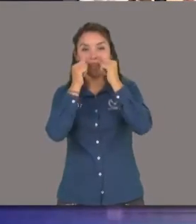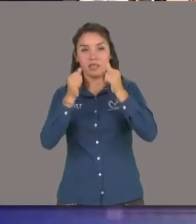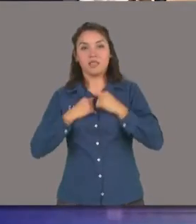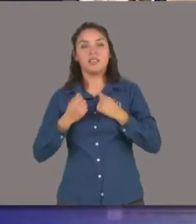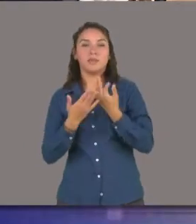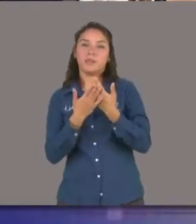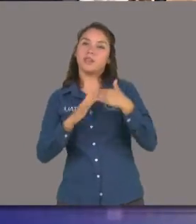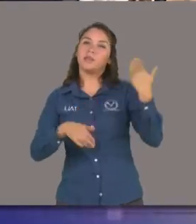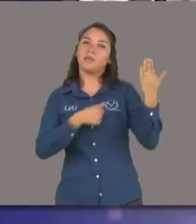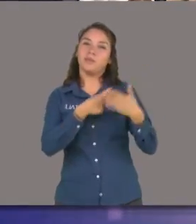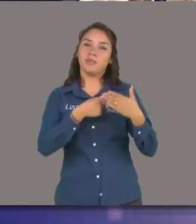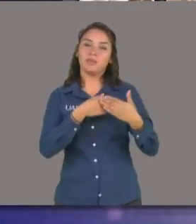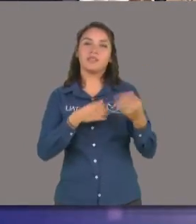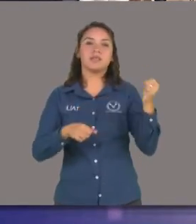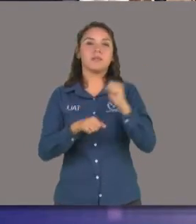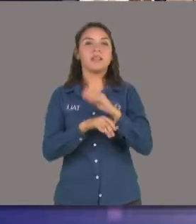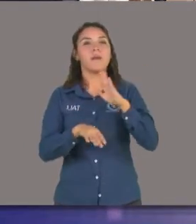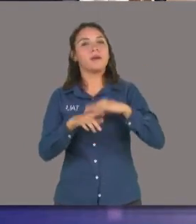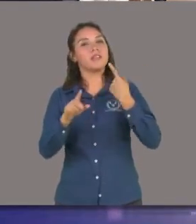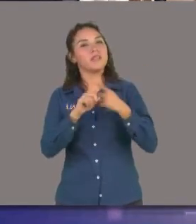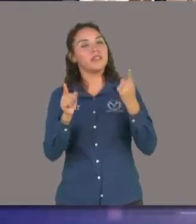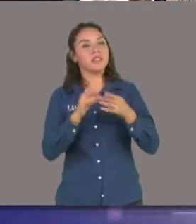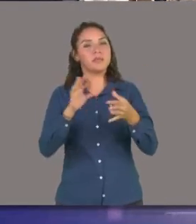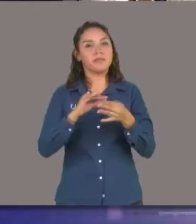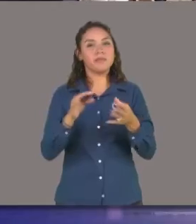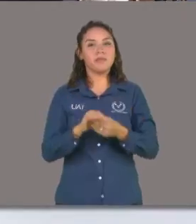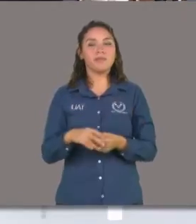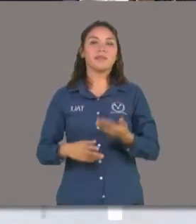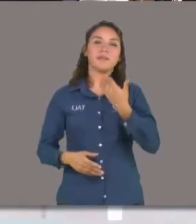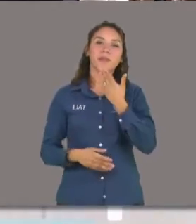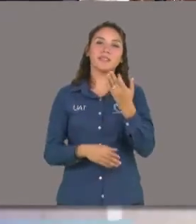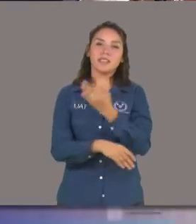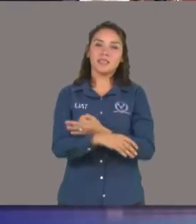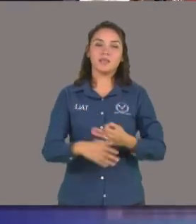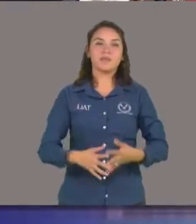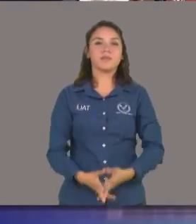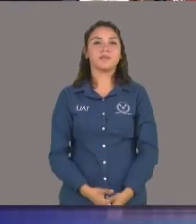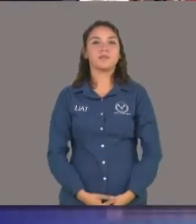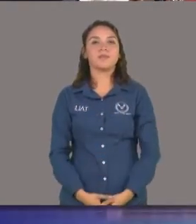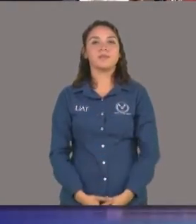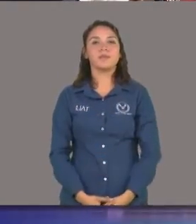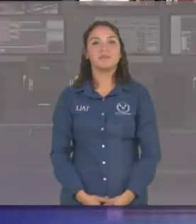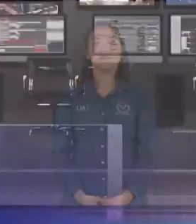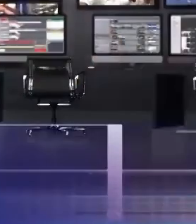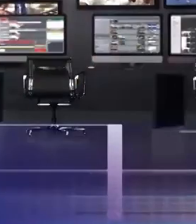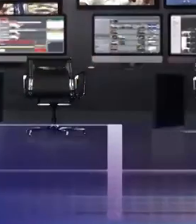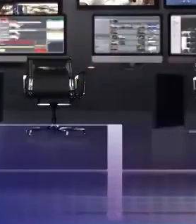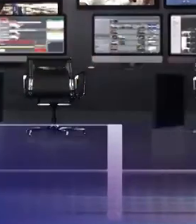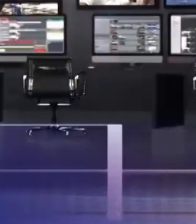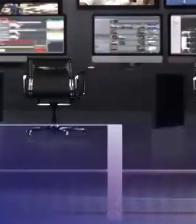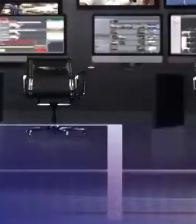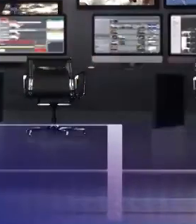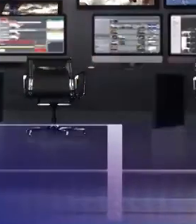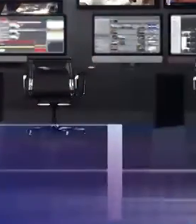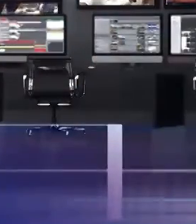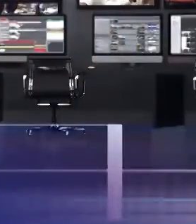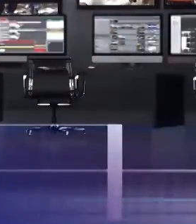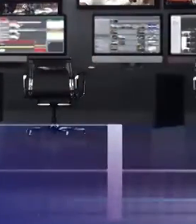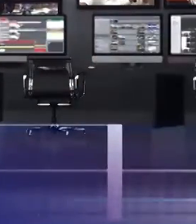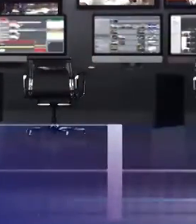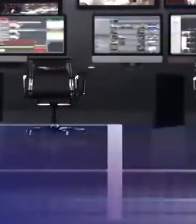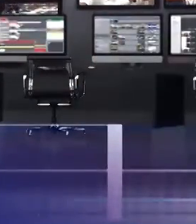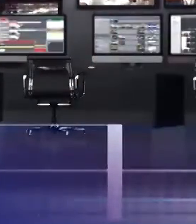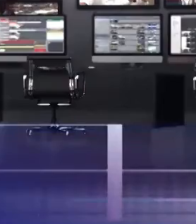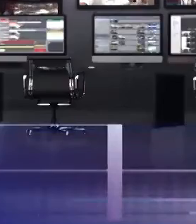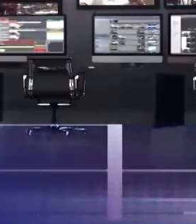que diariamente tenemos para usted a través de TVWAT. A nombre de quienes lo hacen posible agradezco el favor de su atención y lo esperamos en la próxima edición con